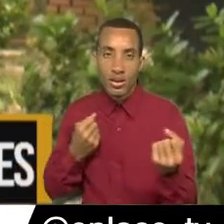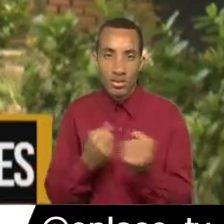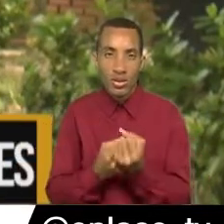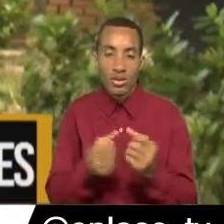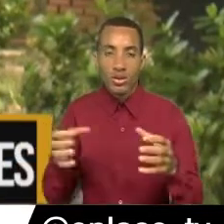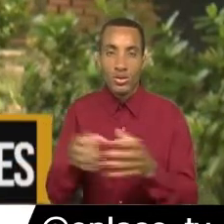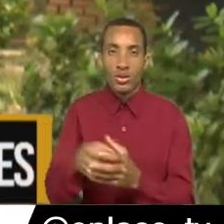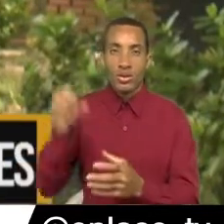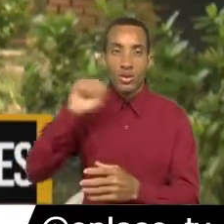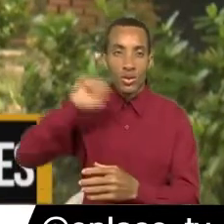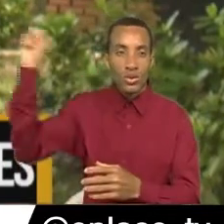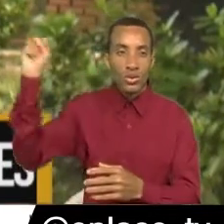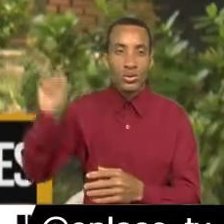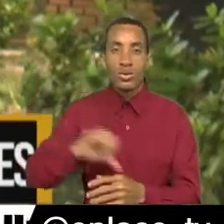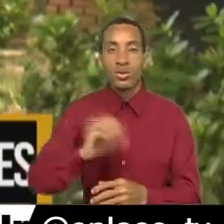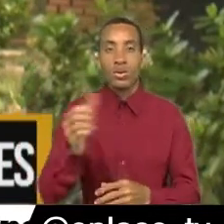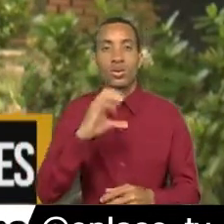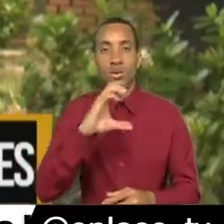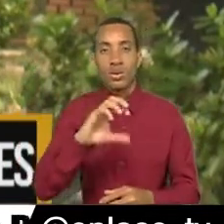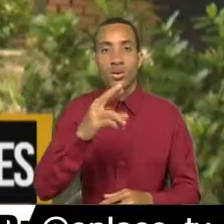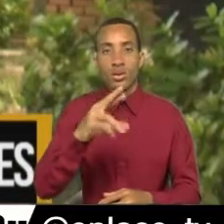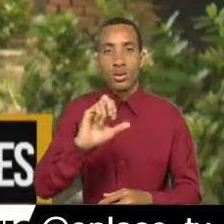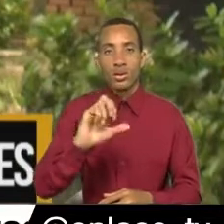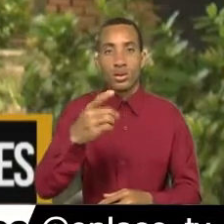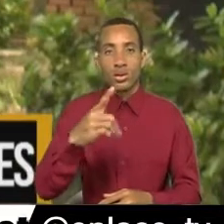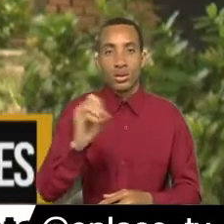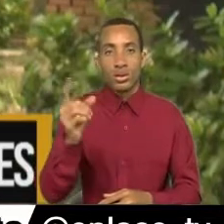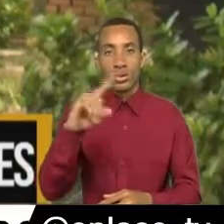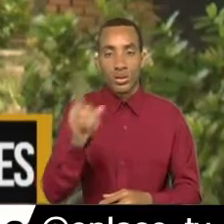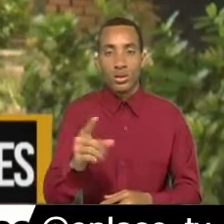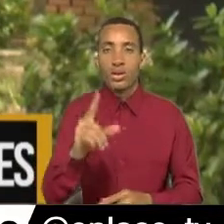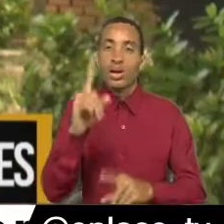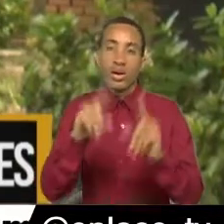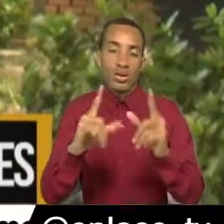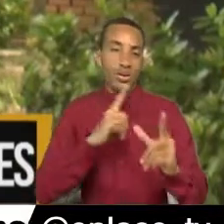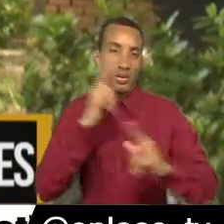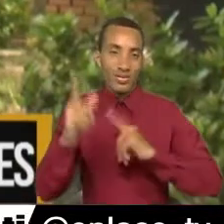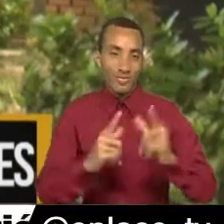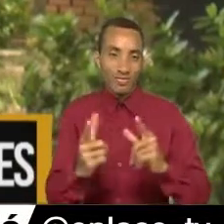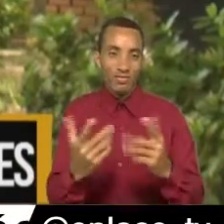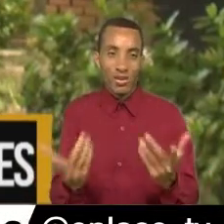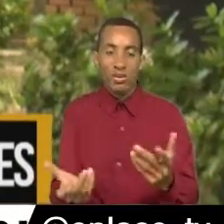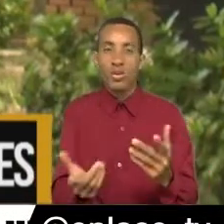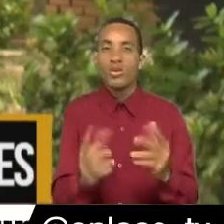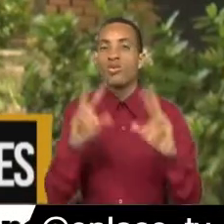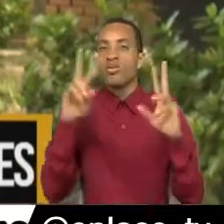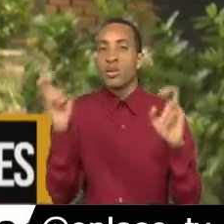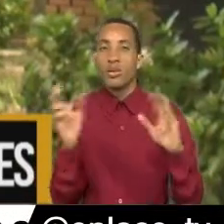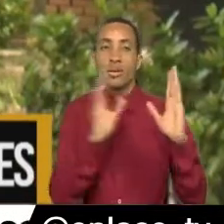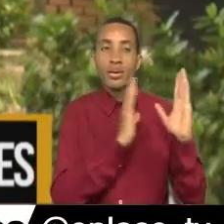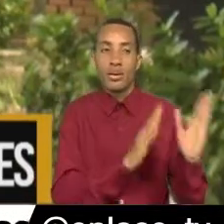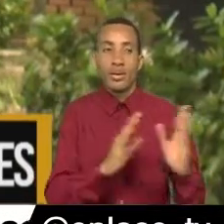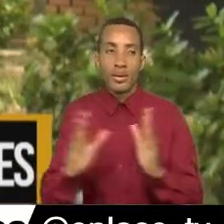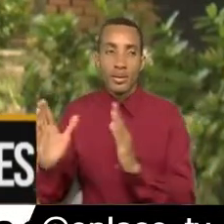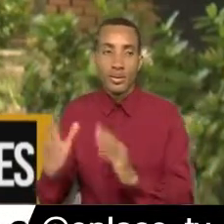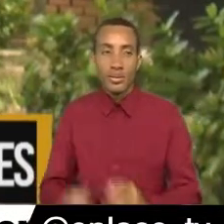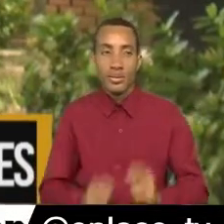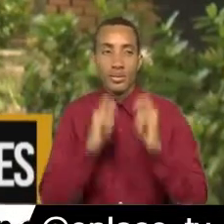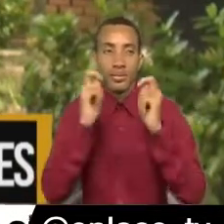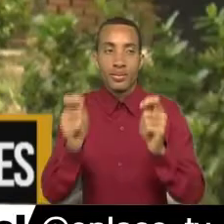Credos y de algunos gremios líderes en la ciudad para todo el tema logístico y presentación de este